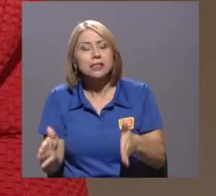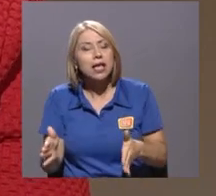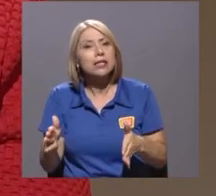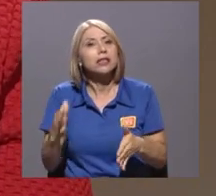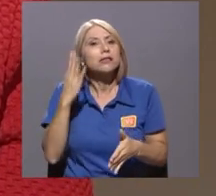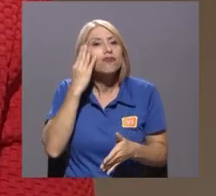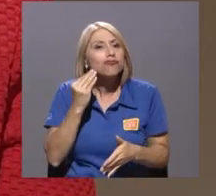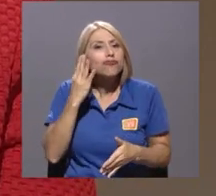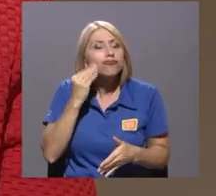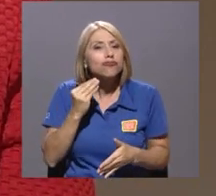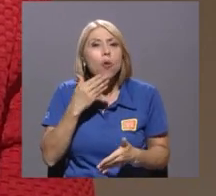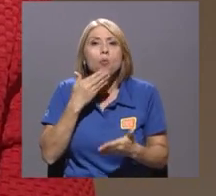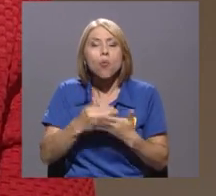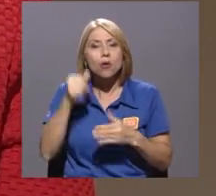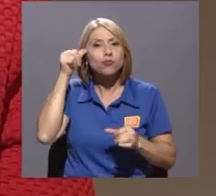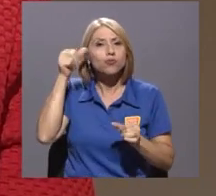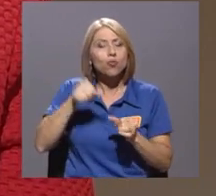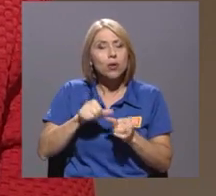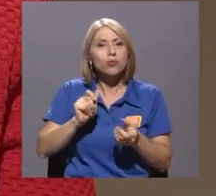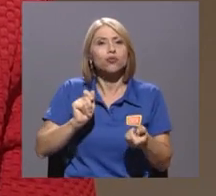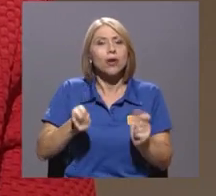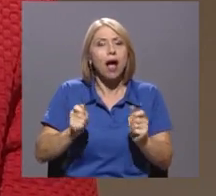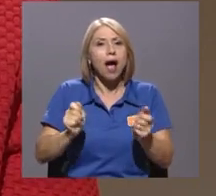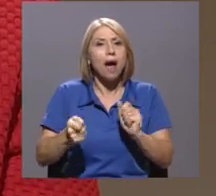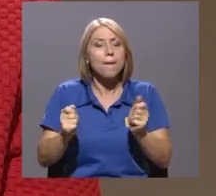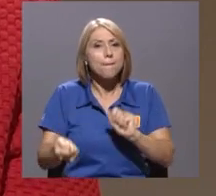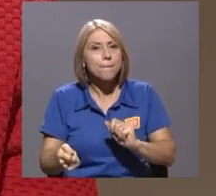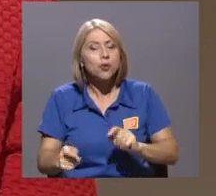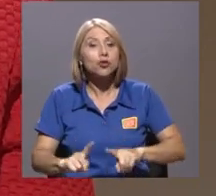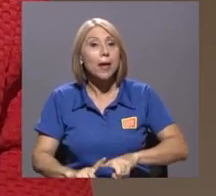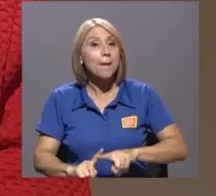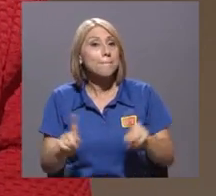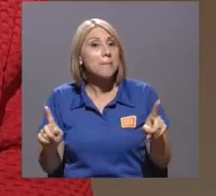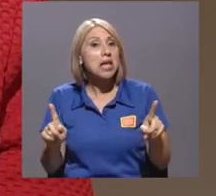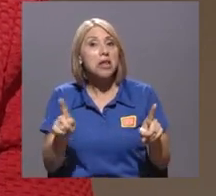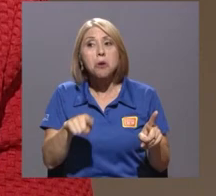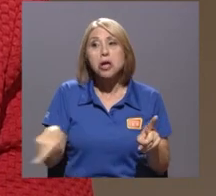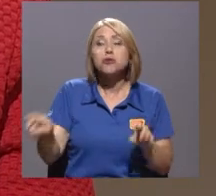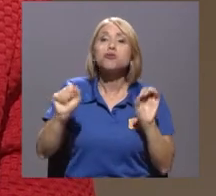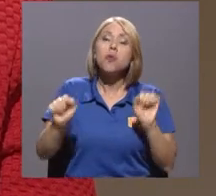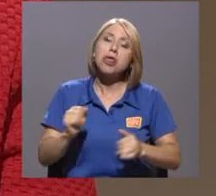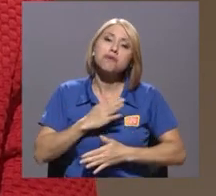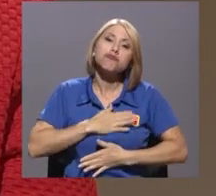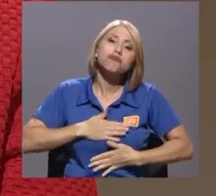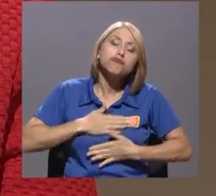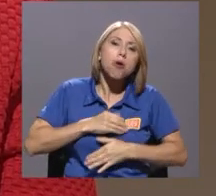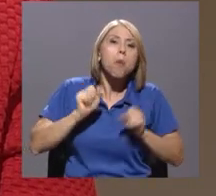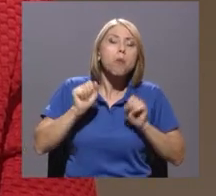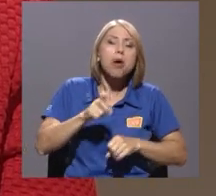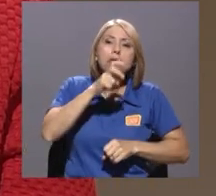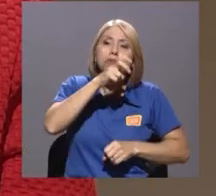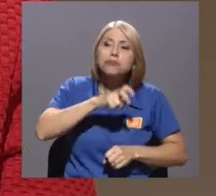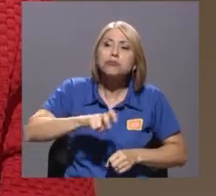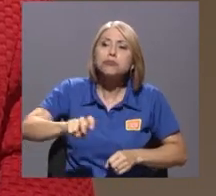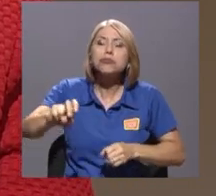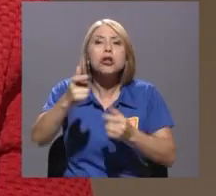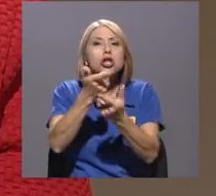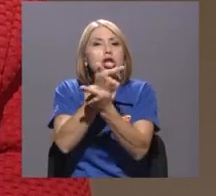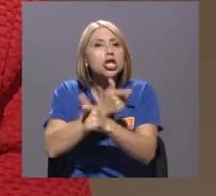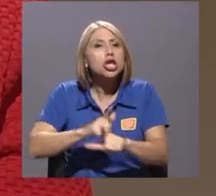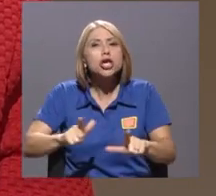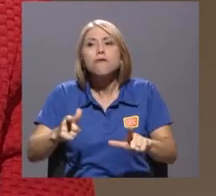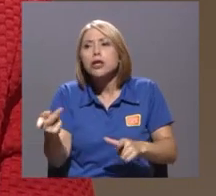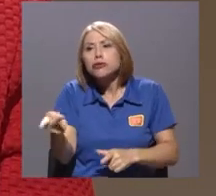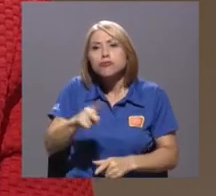pero profeta de viajes libres de una de una manera